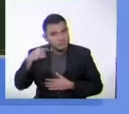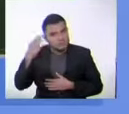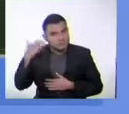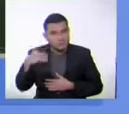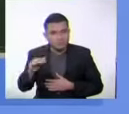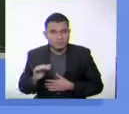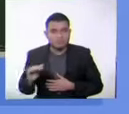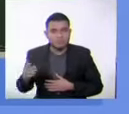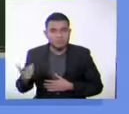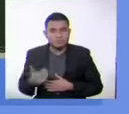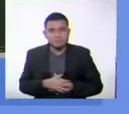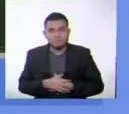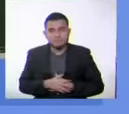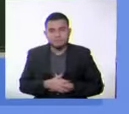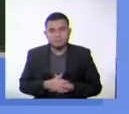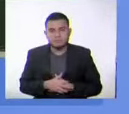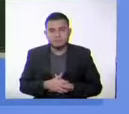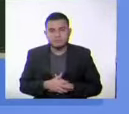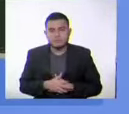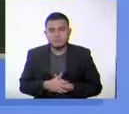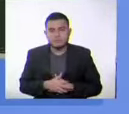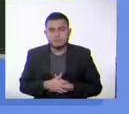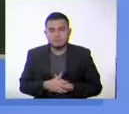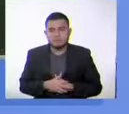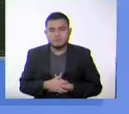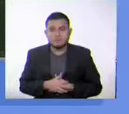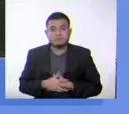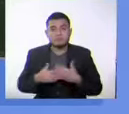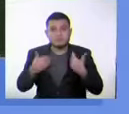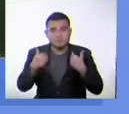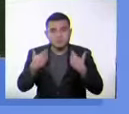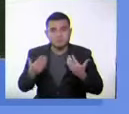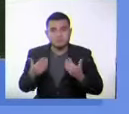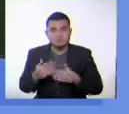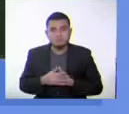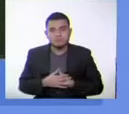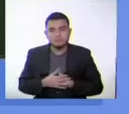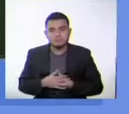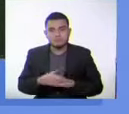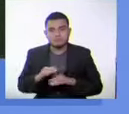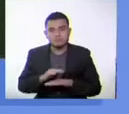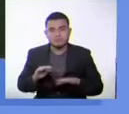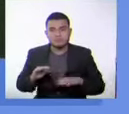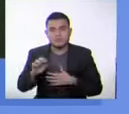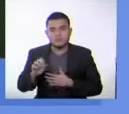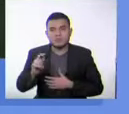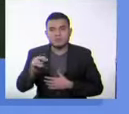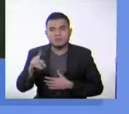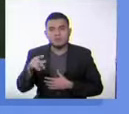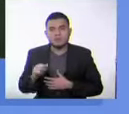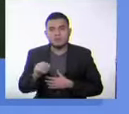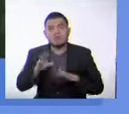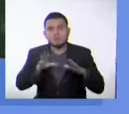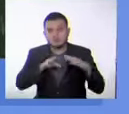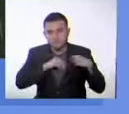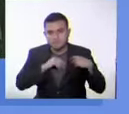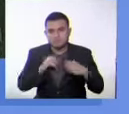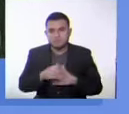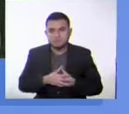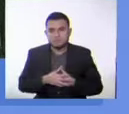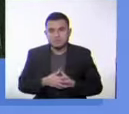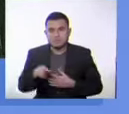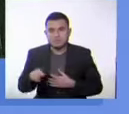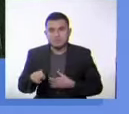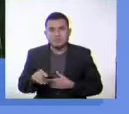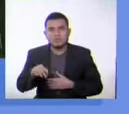somos niñas, nos identificamos. Y tenemos una última etapa, la cual es la aceptación. En esta